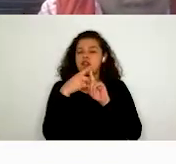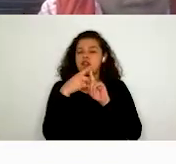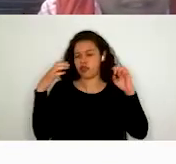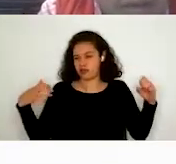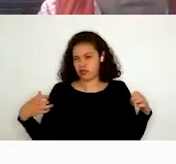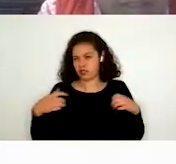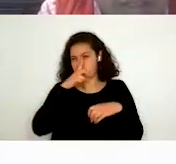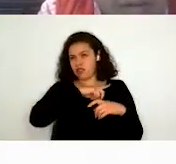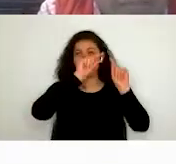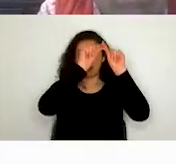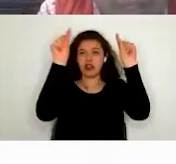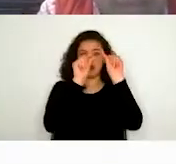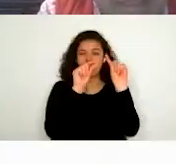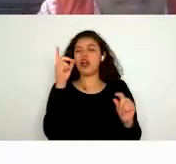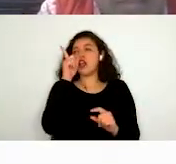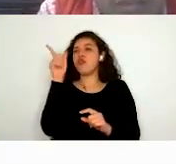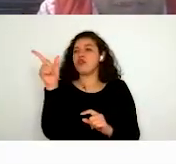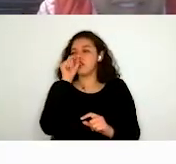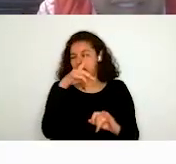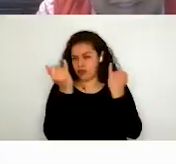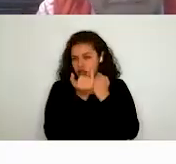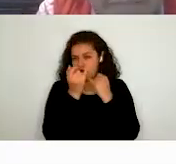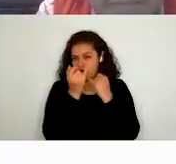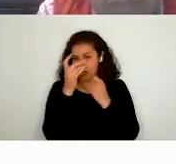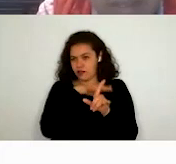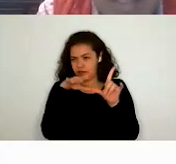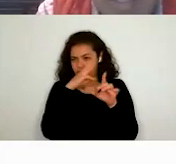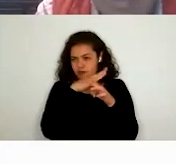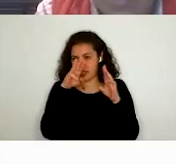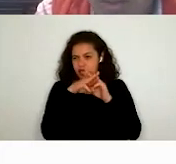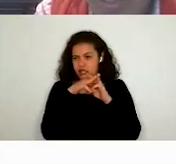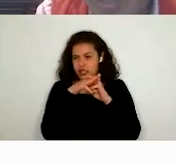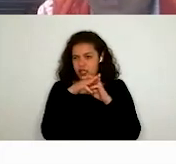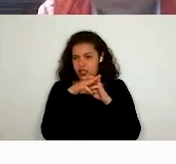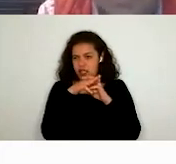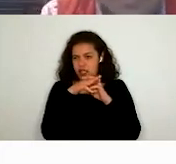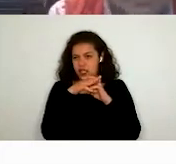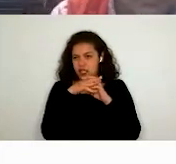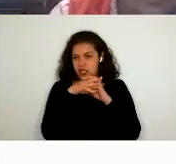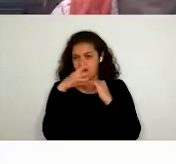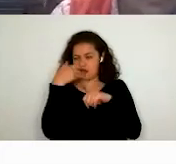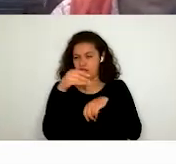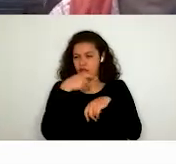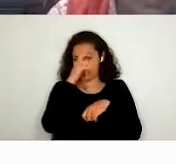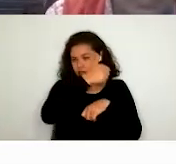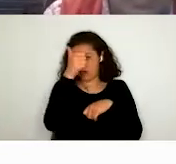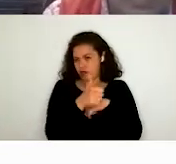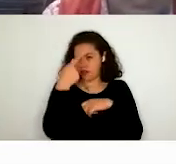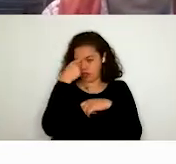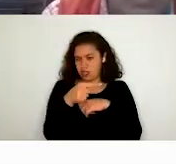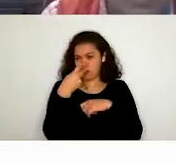deberán contar con un letrero en material fotoluminiscente que indique el número de cada piso.